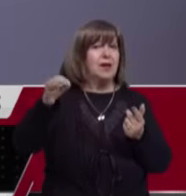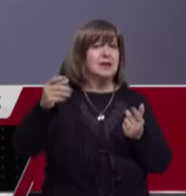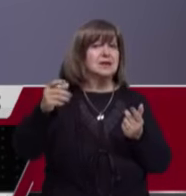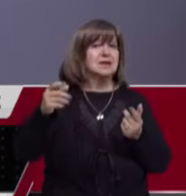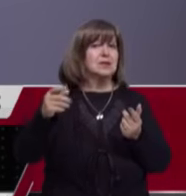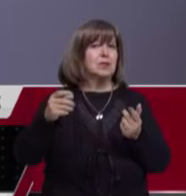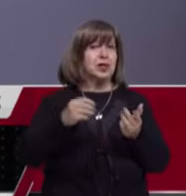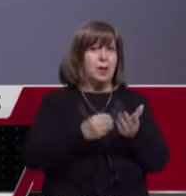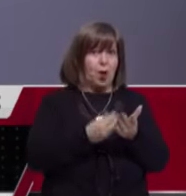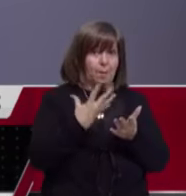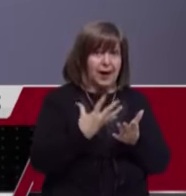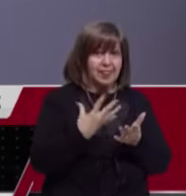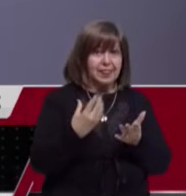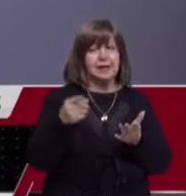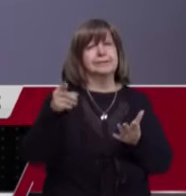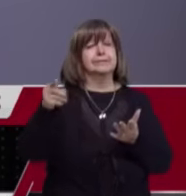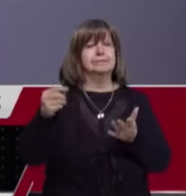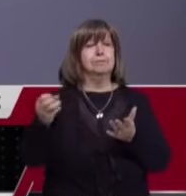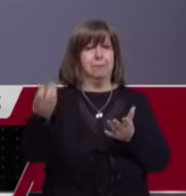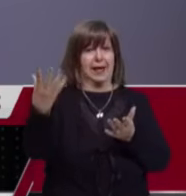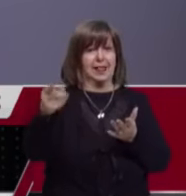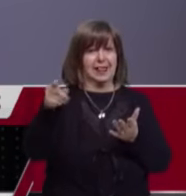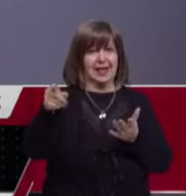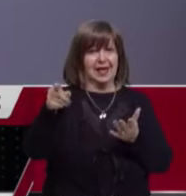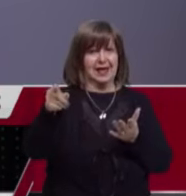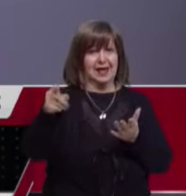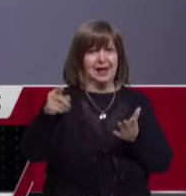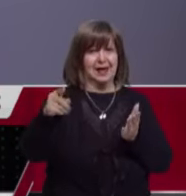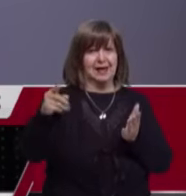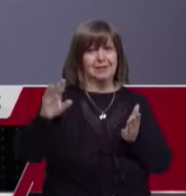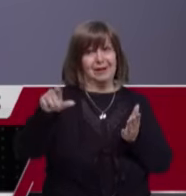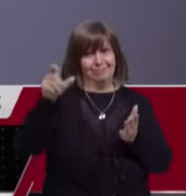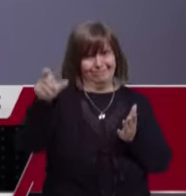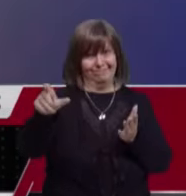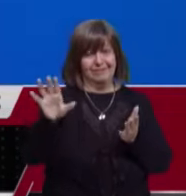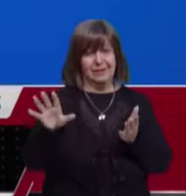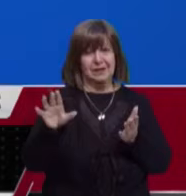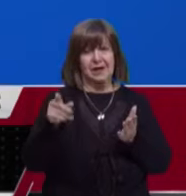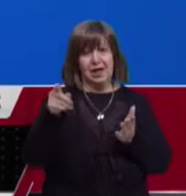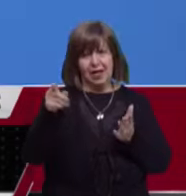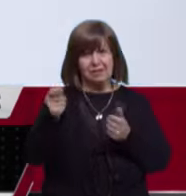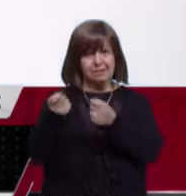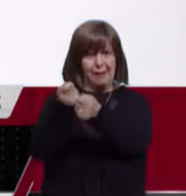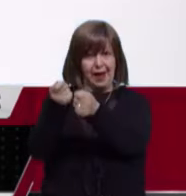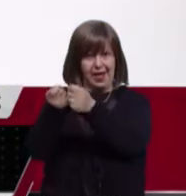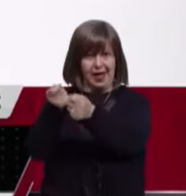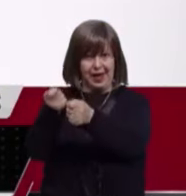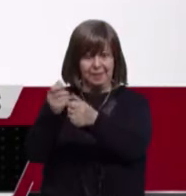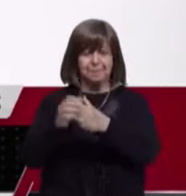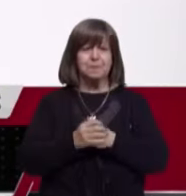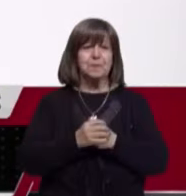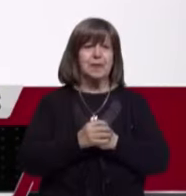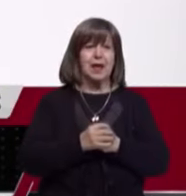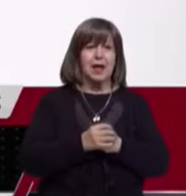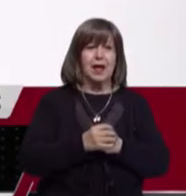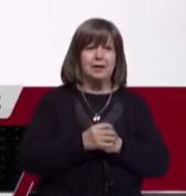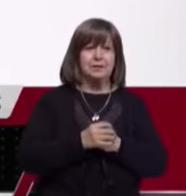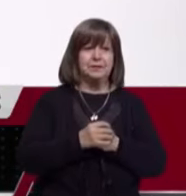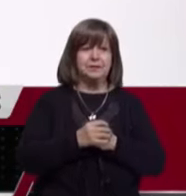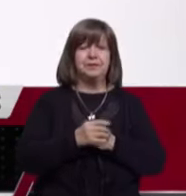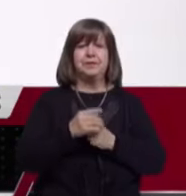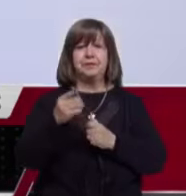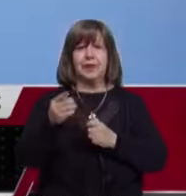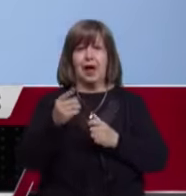duplicado el celular completo en otra pantalla y lo está operando desde ahí. Chicos, miren, quiero que vean